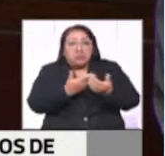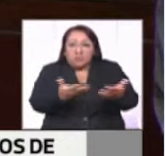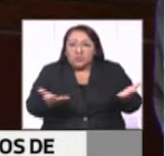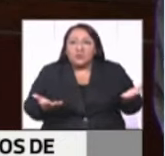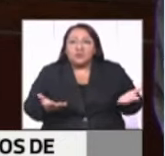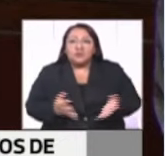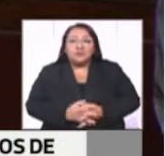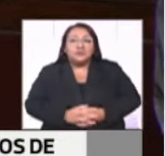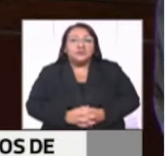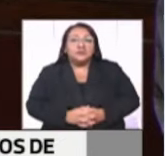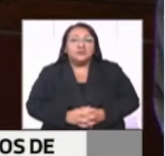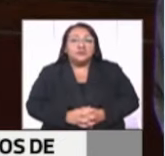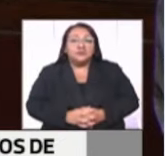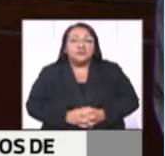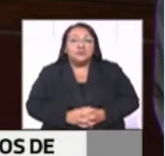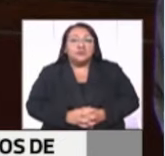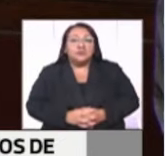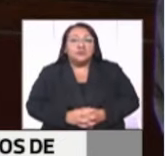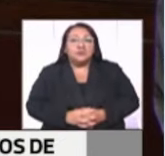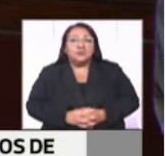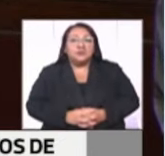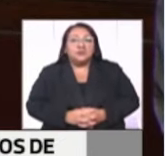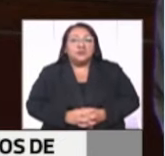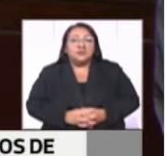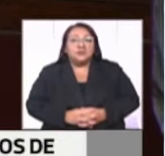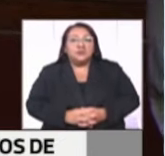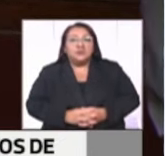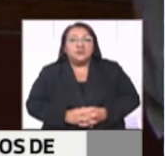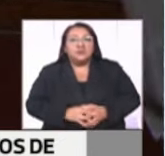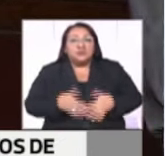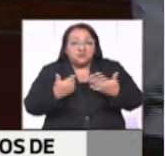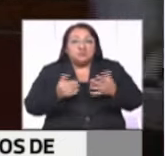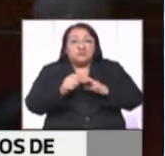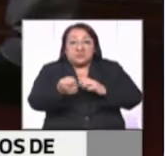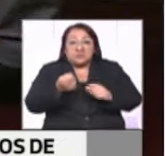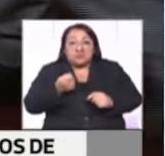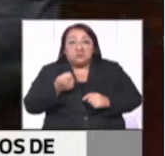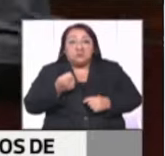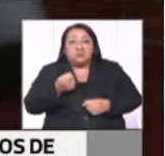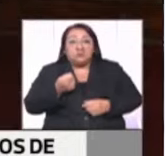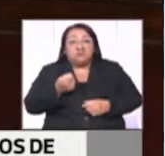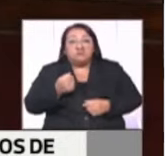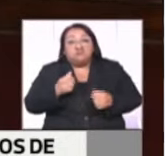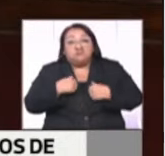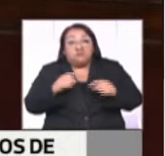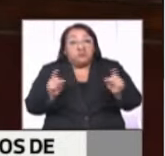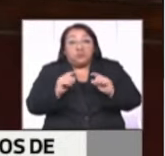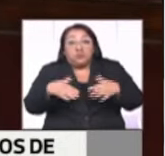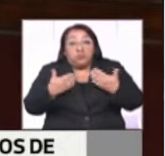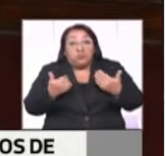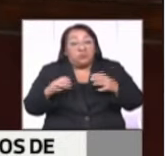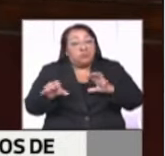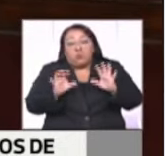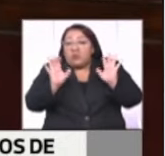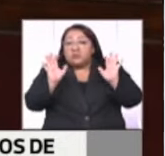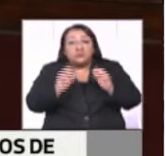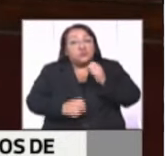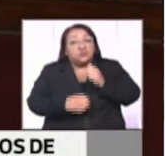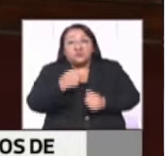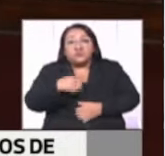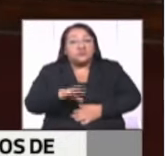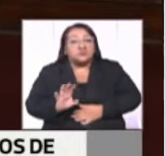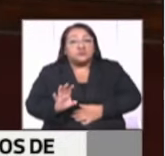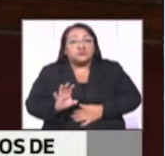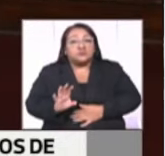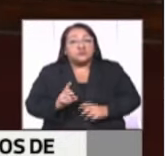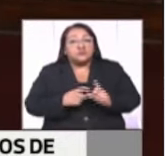facultativamente de aquello que vean por consiguiente de retirar, y de aquello que no, no lo harán.